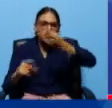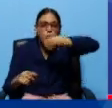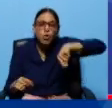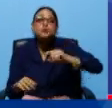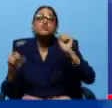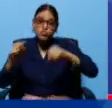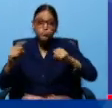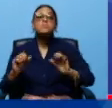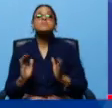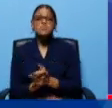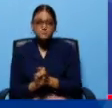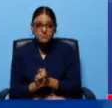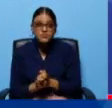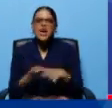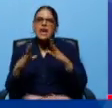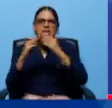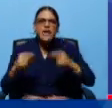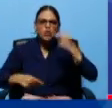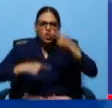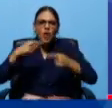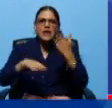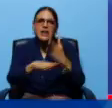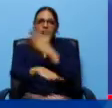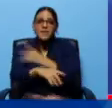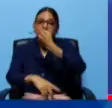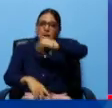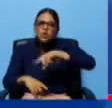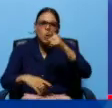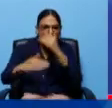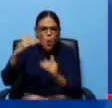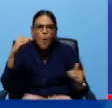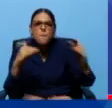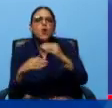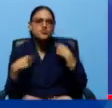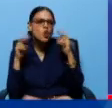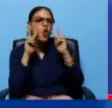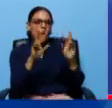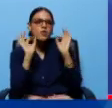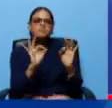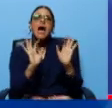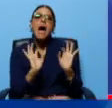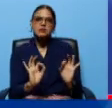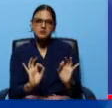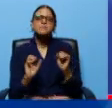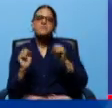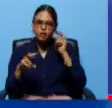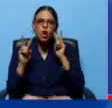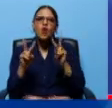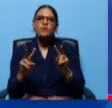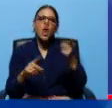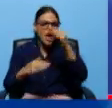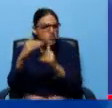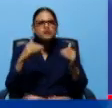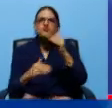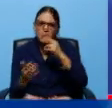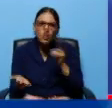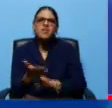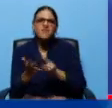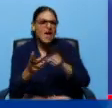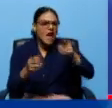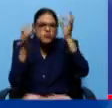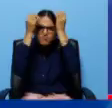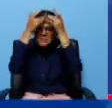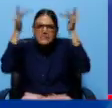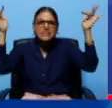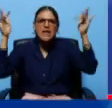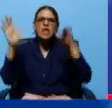nosotros y a todas las generaciones anteriores. Así lo veo, yo lo veo. Son superiores, son geniales